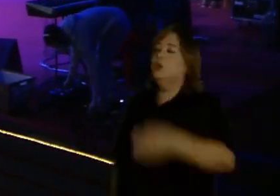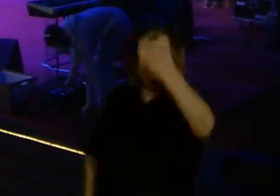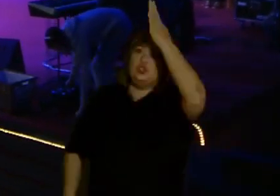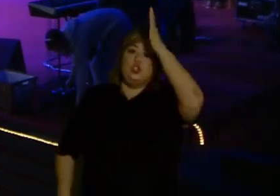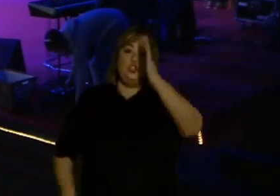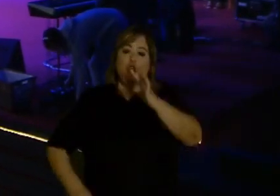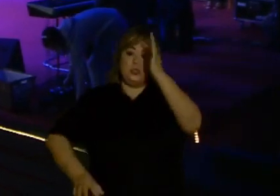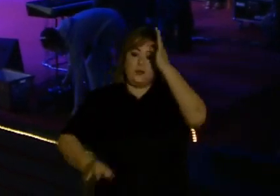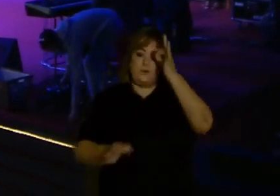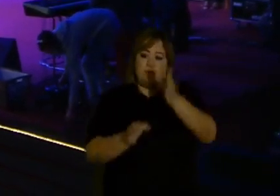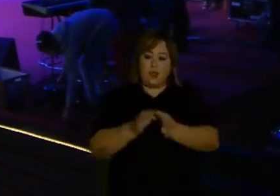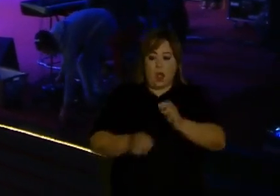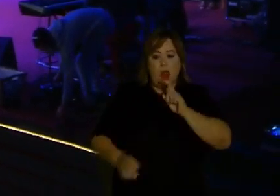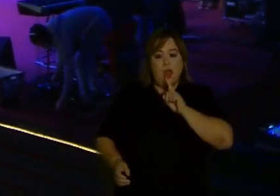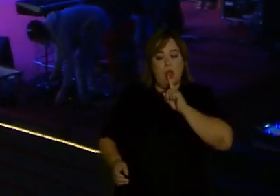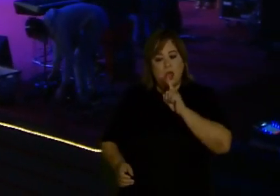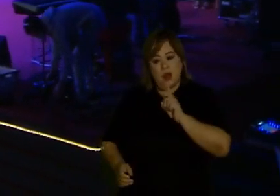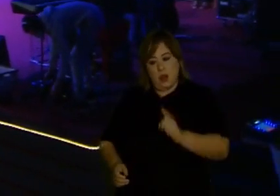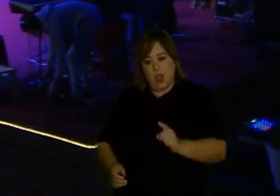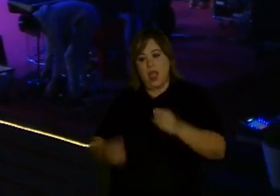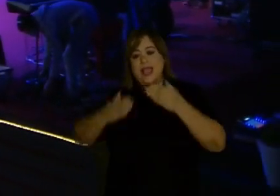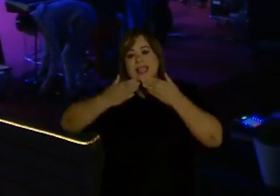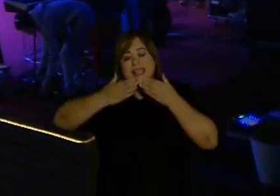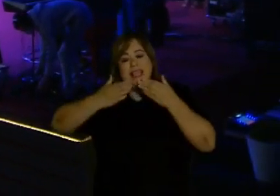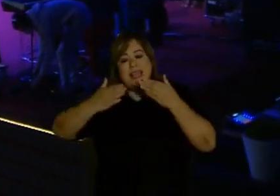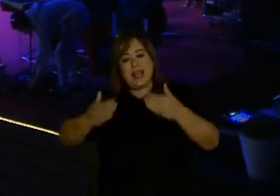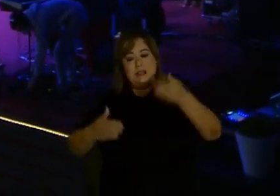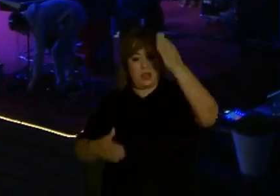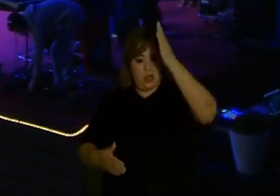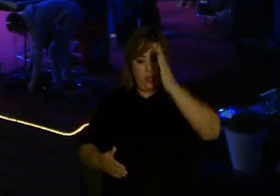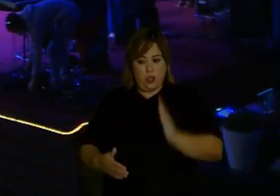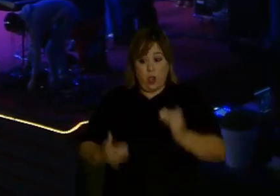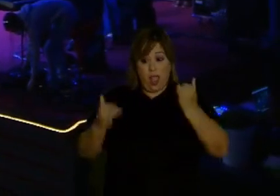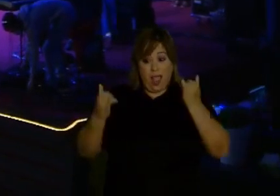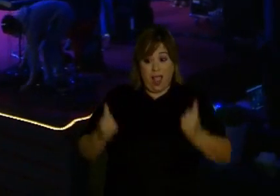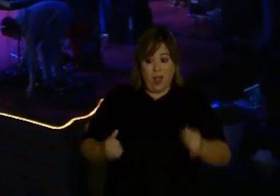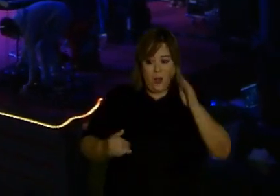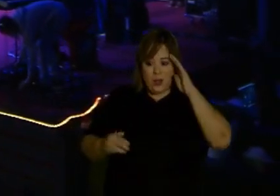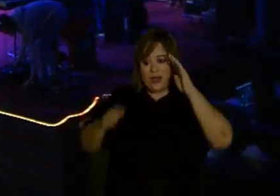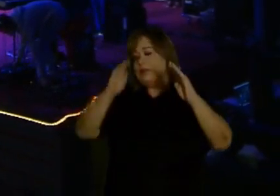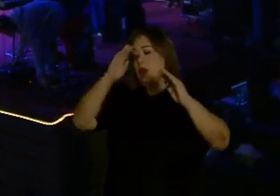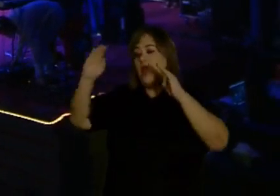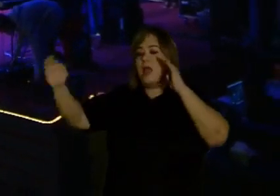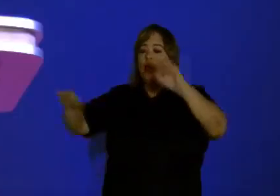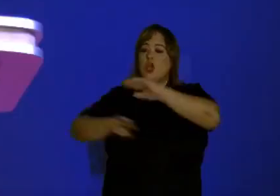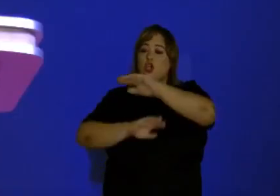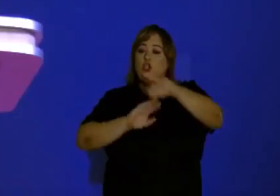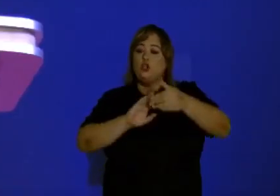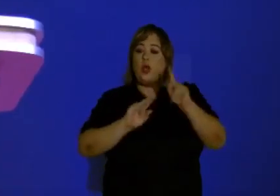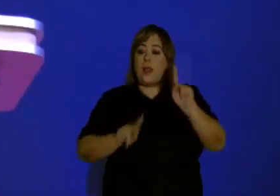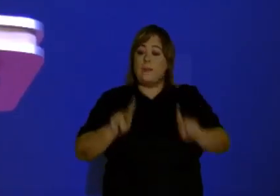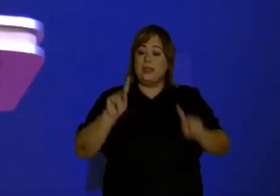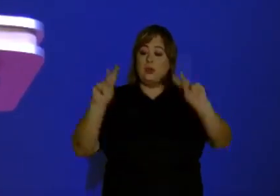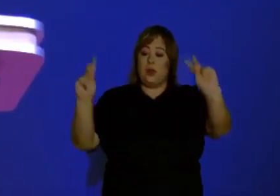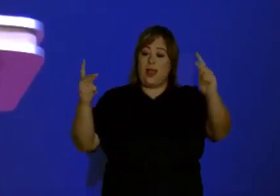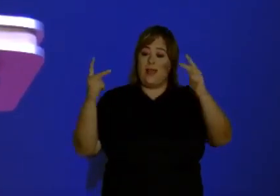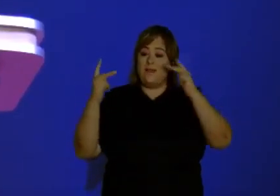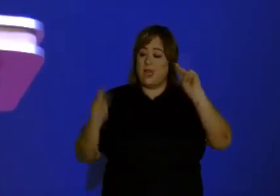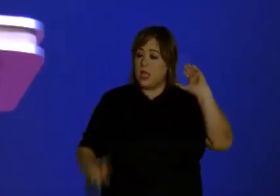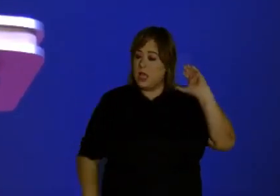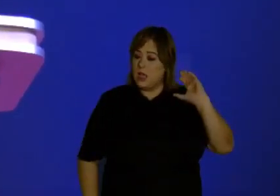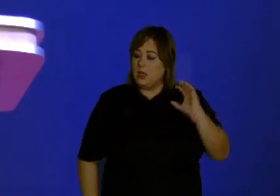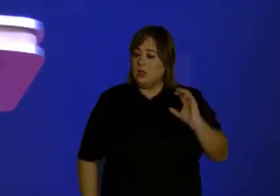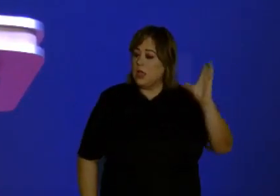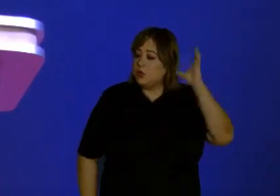real. Y damos gracias al Señor, saludamos a toda la audiencia radial, tanto los que están a través de la estación